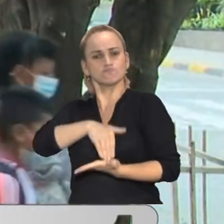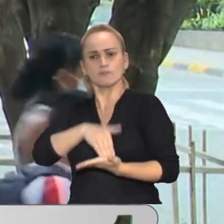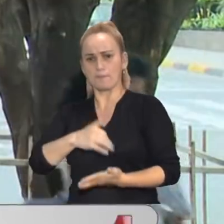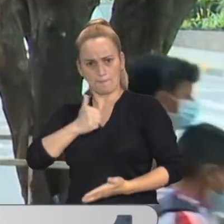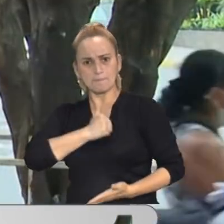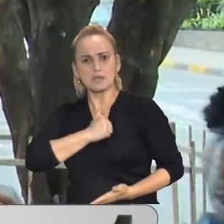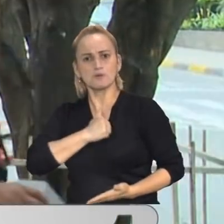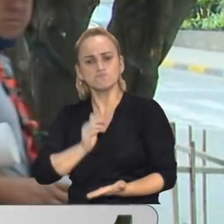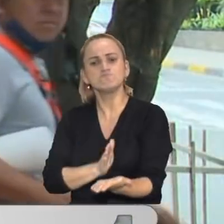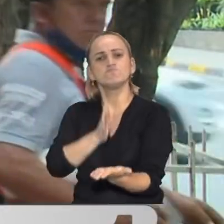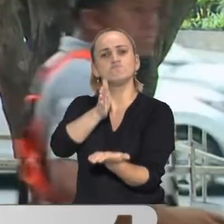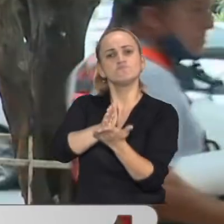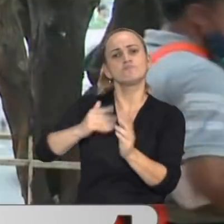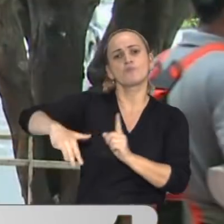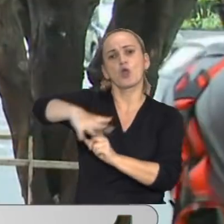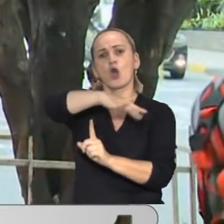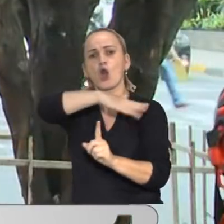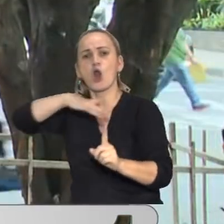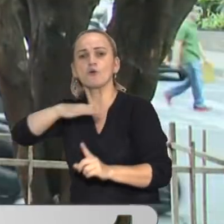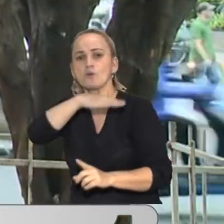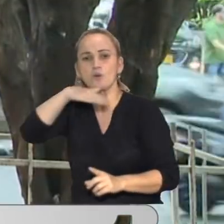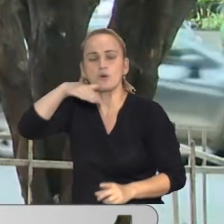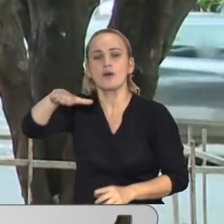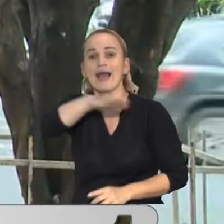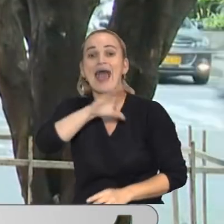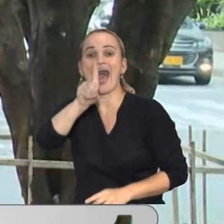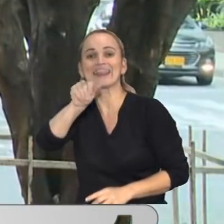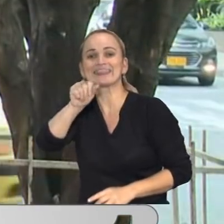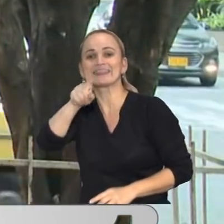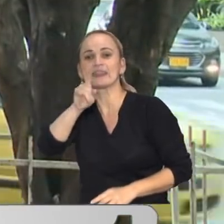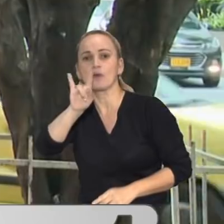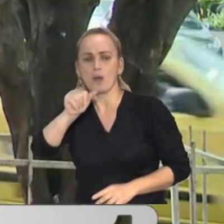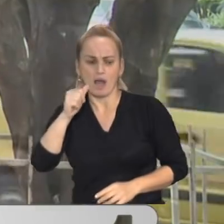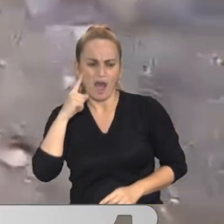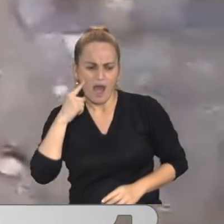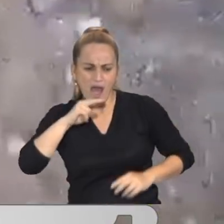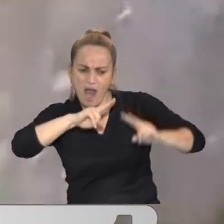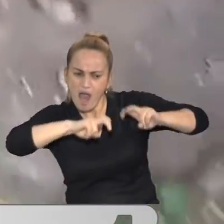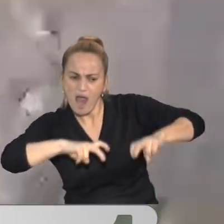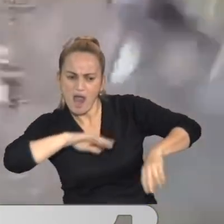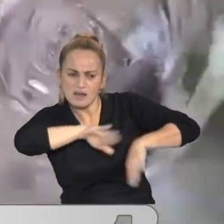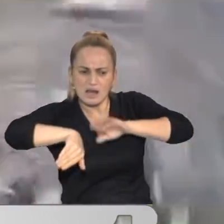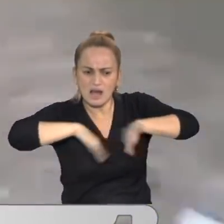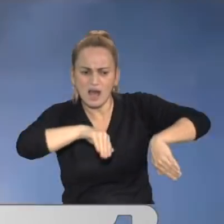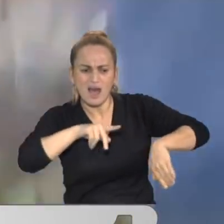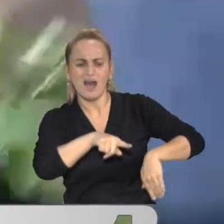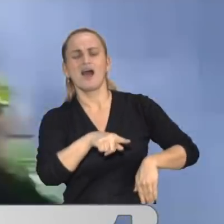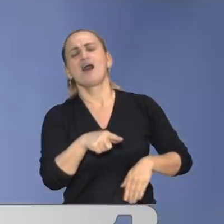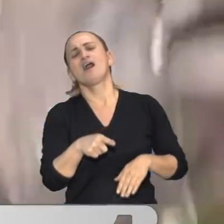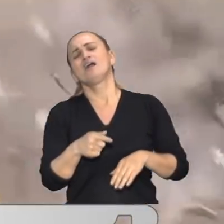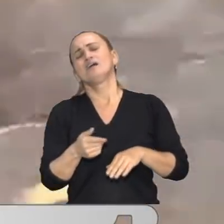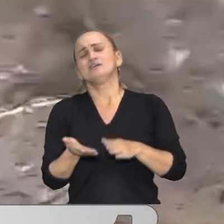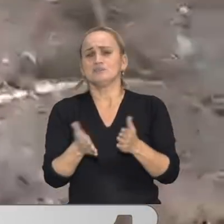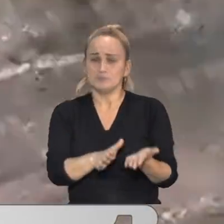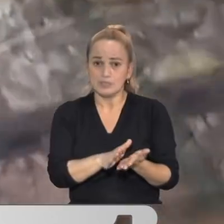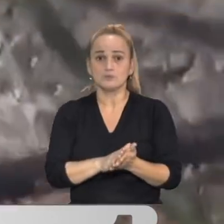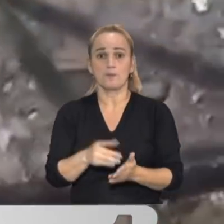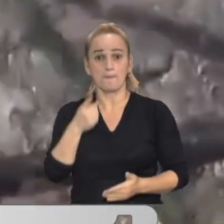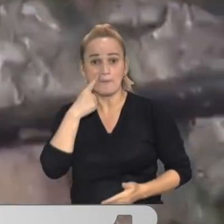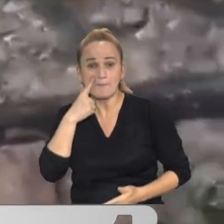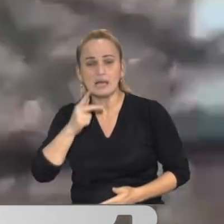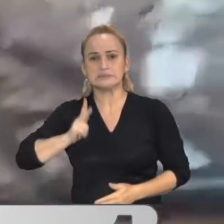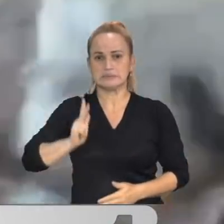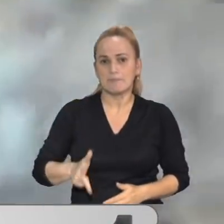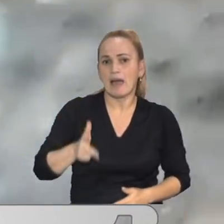medios, ir hasta la zona rural de Dagua, donde lamentablemente halló el cuerpo de su hijo. Luego de recorrer varios kilómetros, el padre del